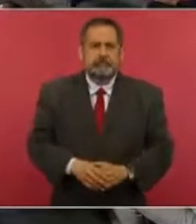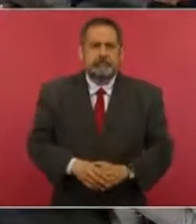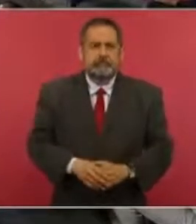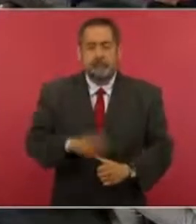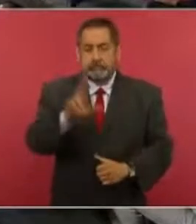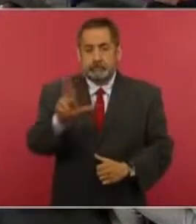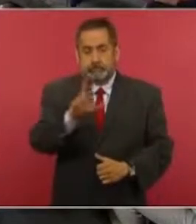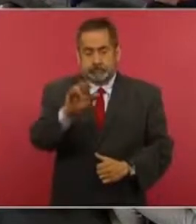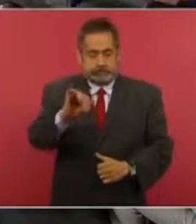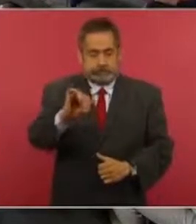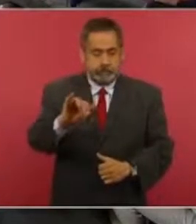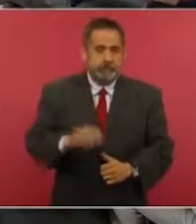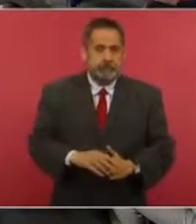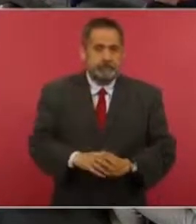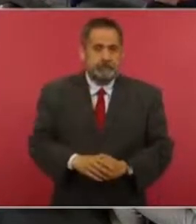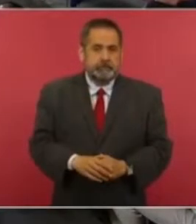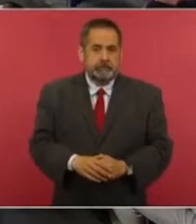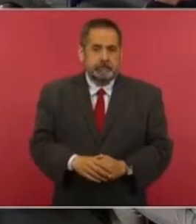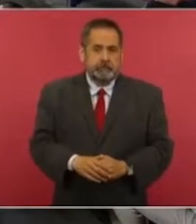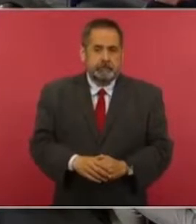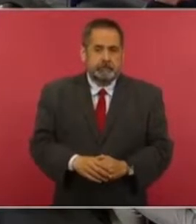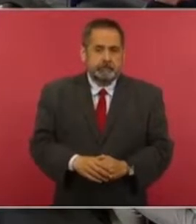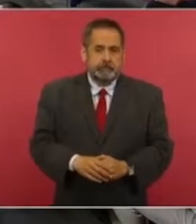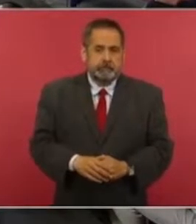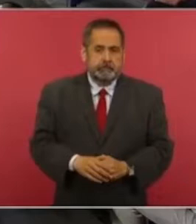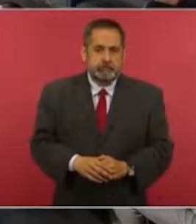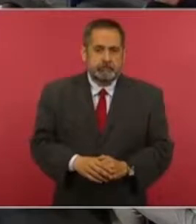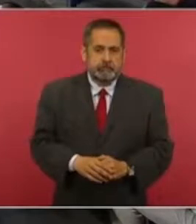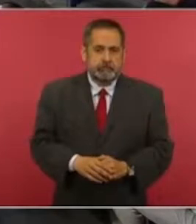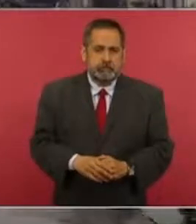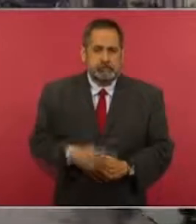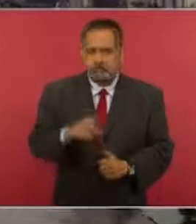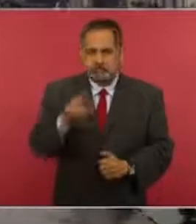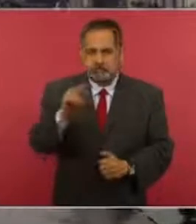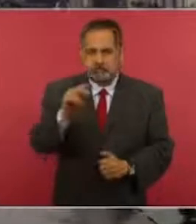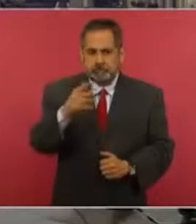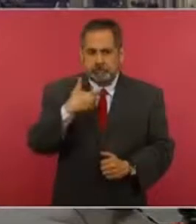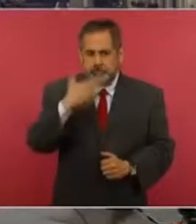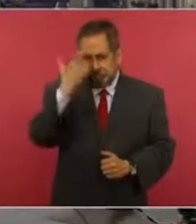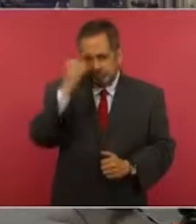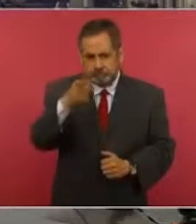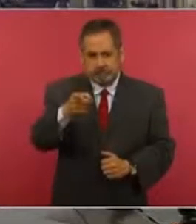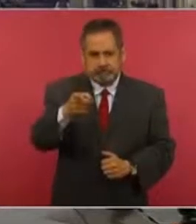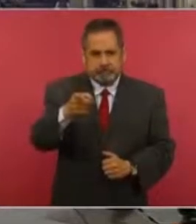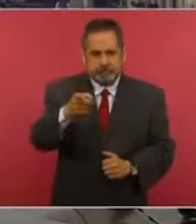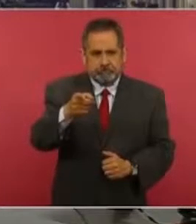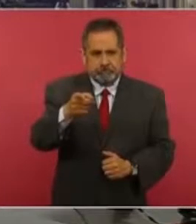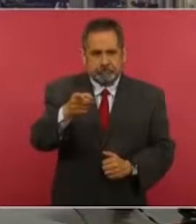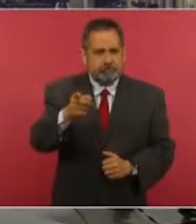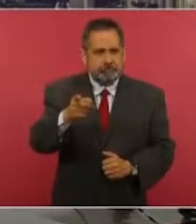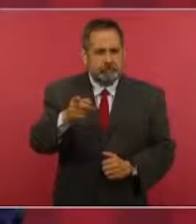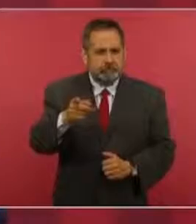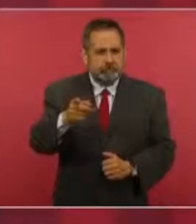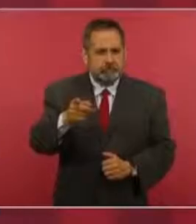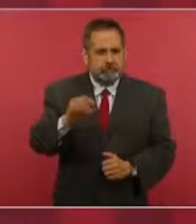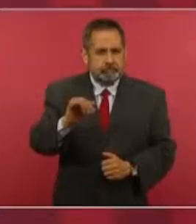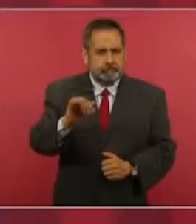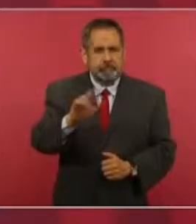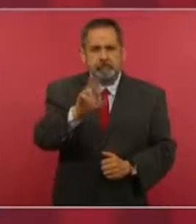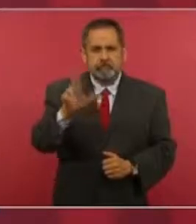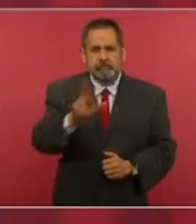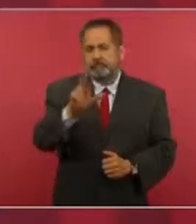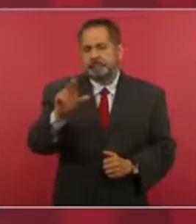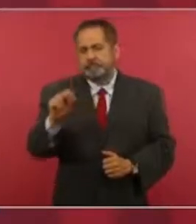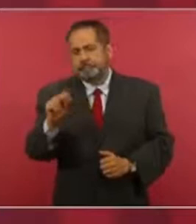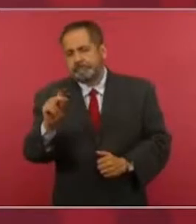El martes sí. A ver. No, tienes razón, Carmelita. Sí, el martes